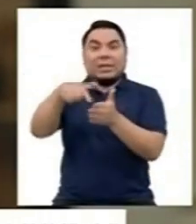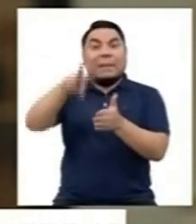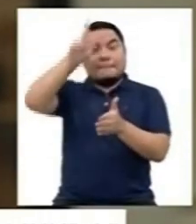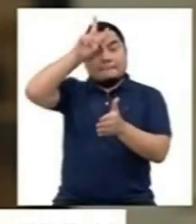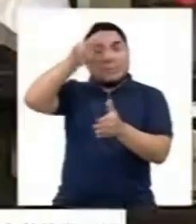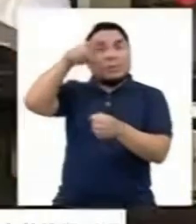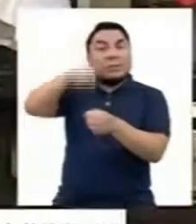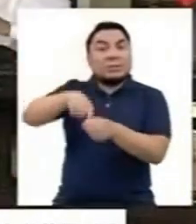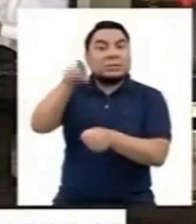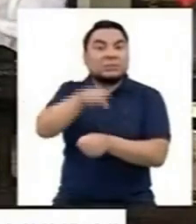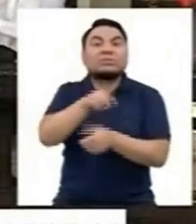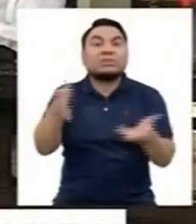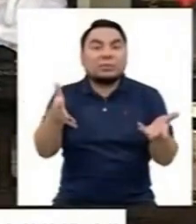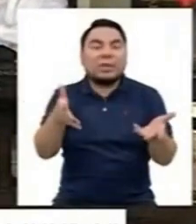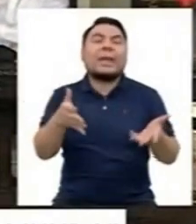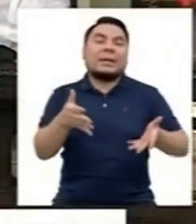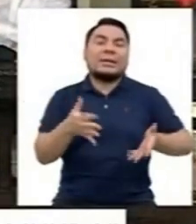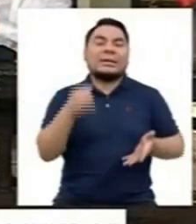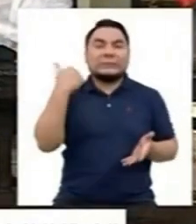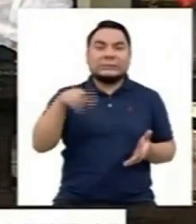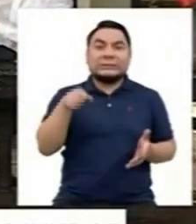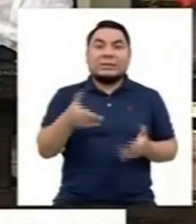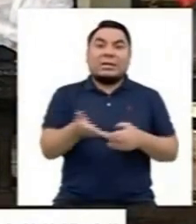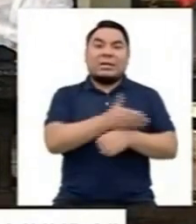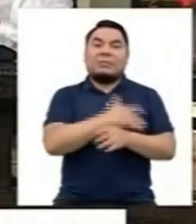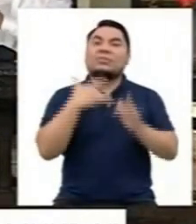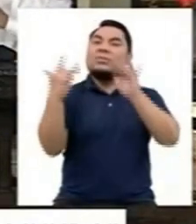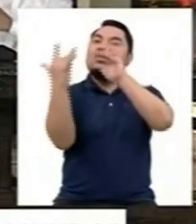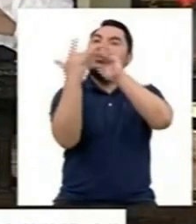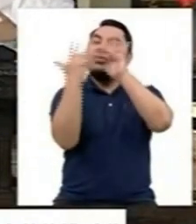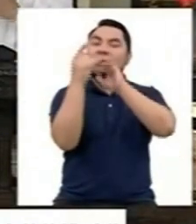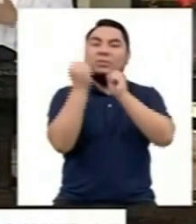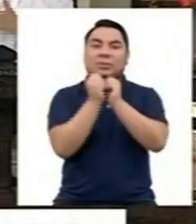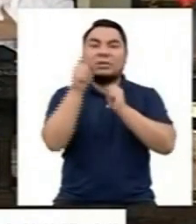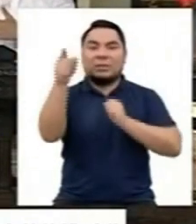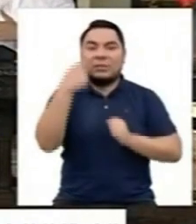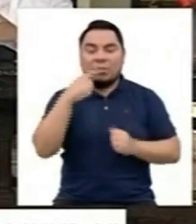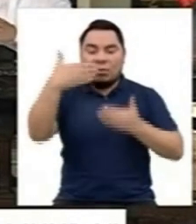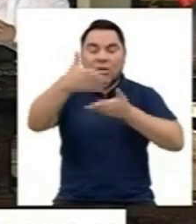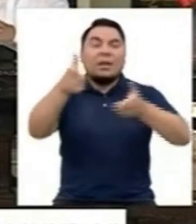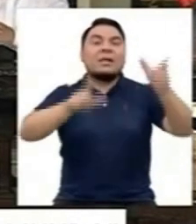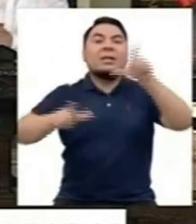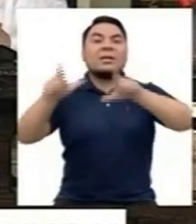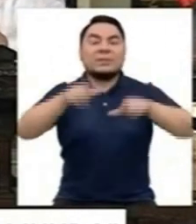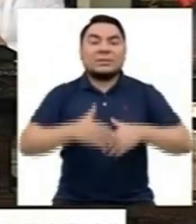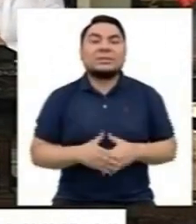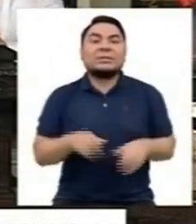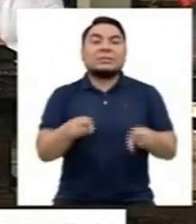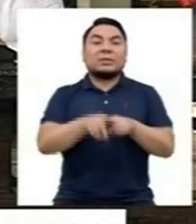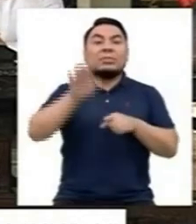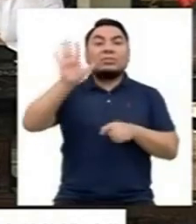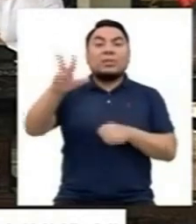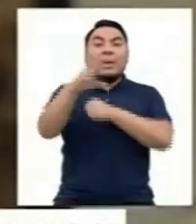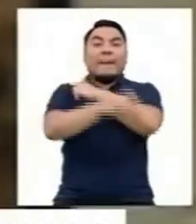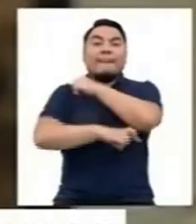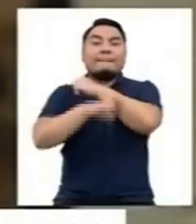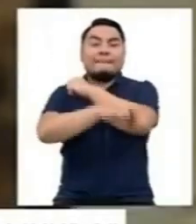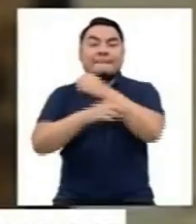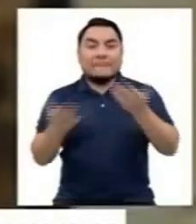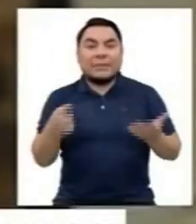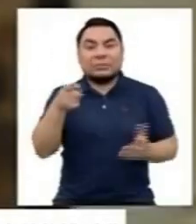ventajas y también hay desventajas sobre un tema netamente científico que lo ha desarrollado. Bien. Indicó también de